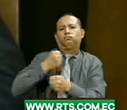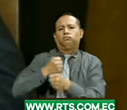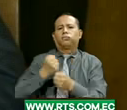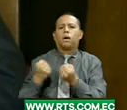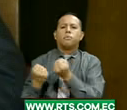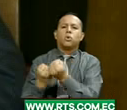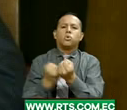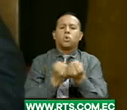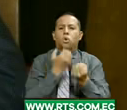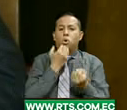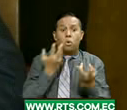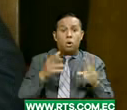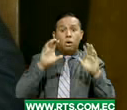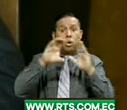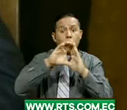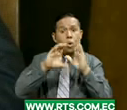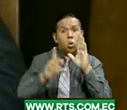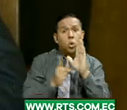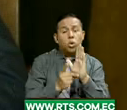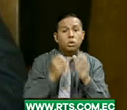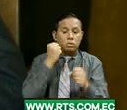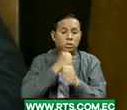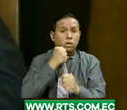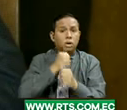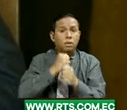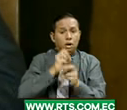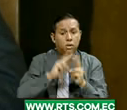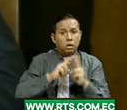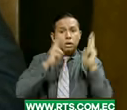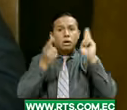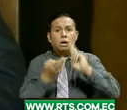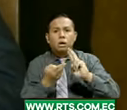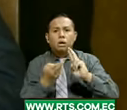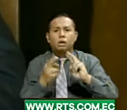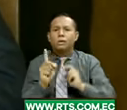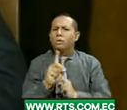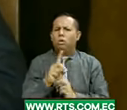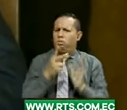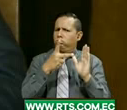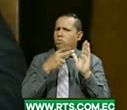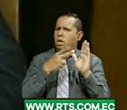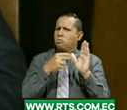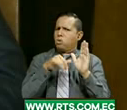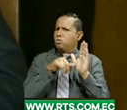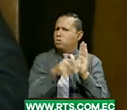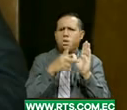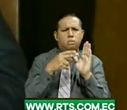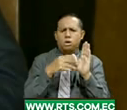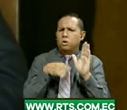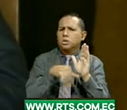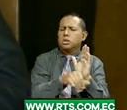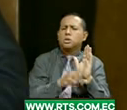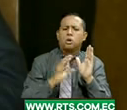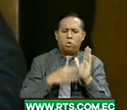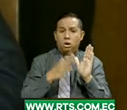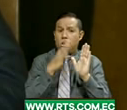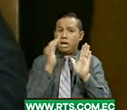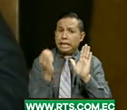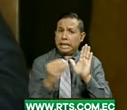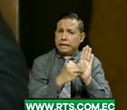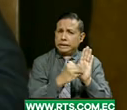Código del Trabajo. Que el Código del Trabajo siga garantizando los derechos adquiridos de